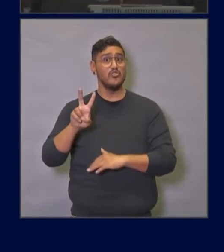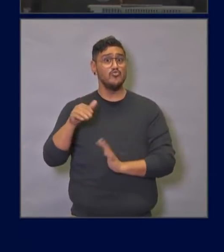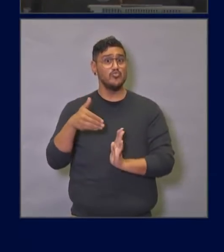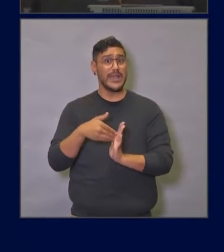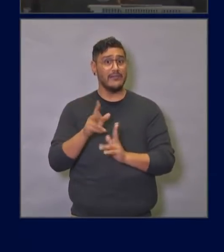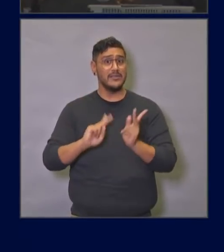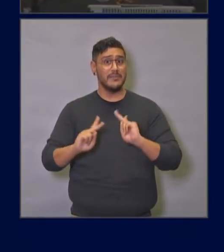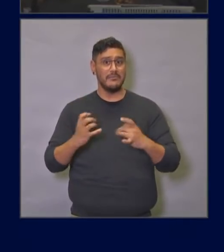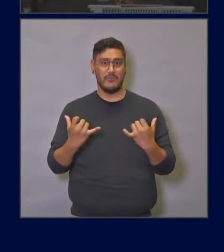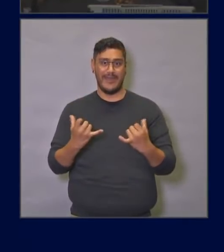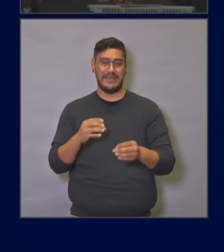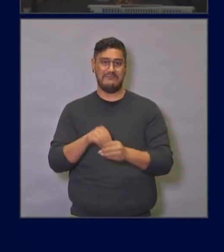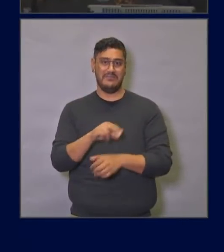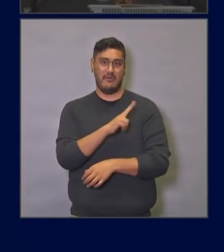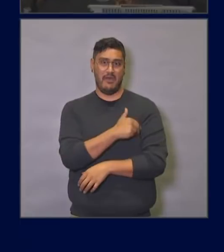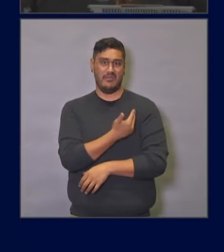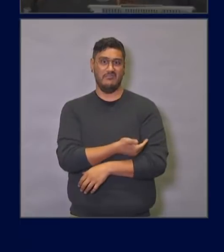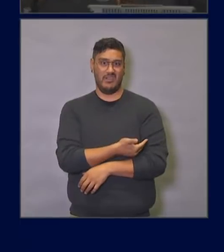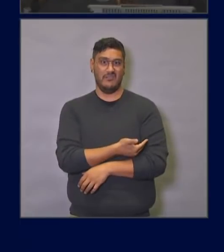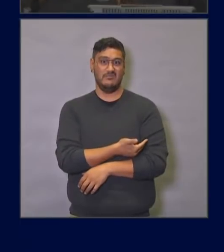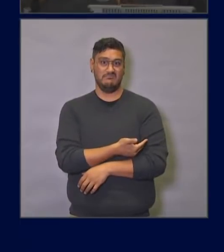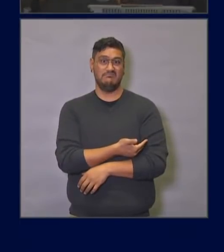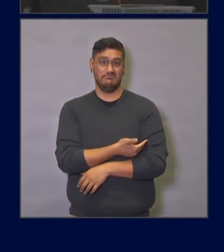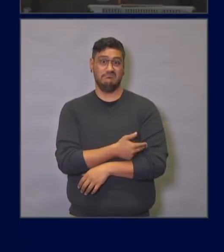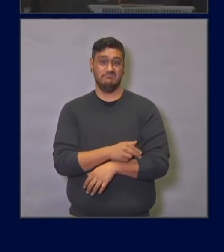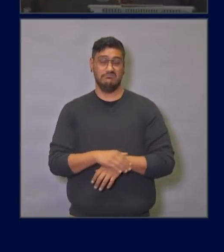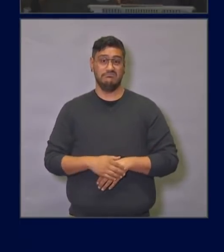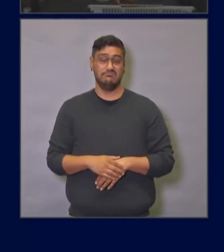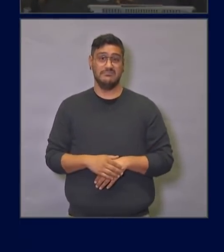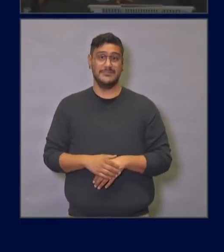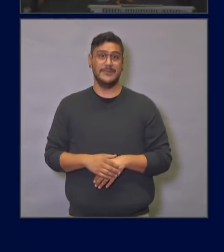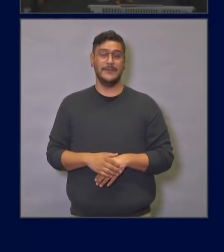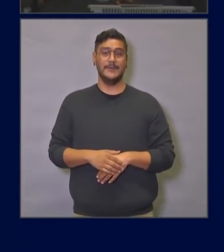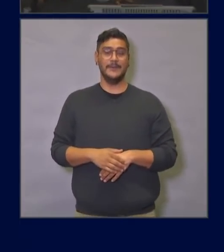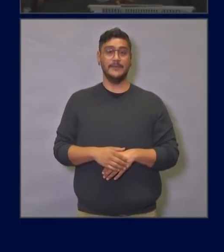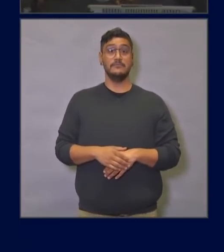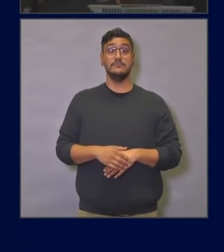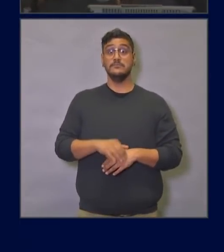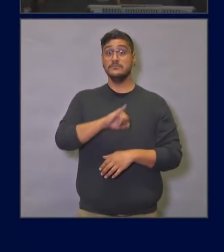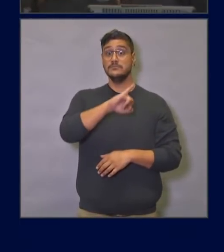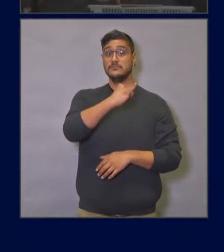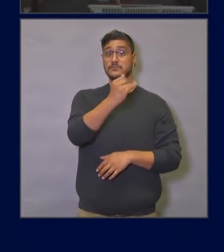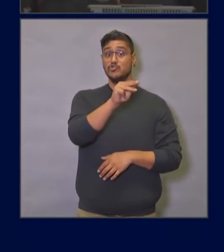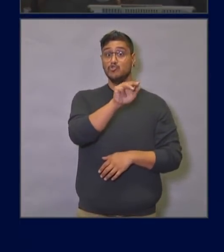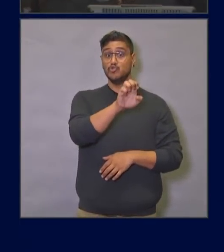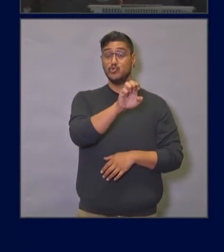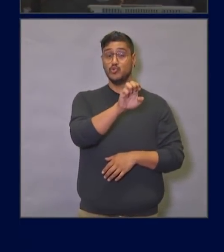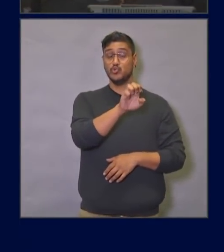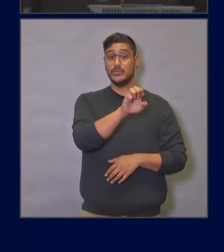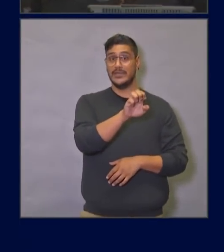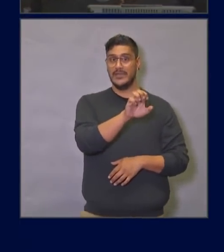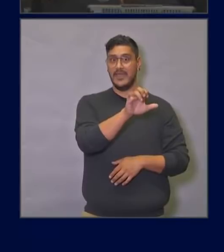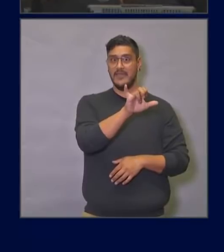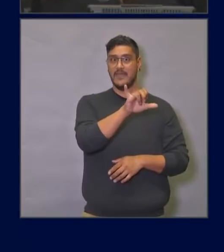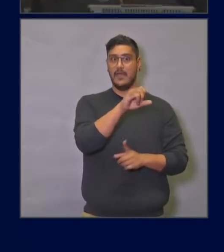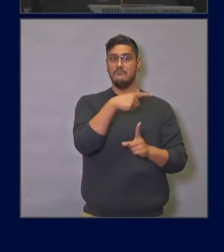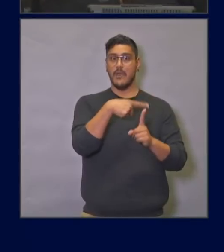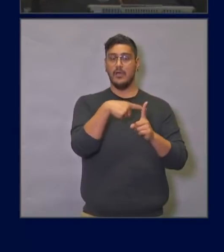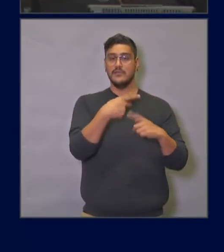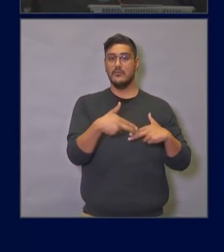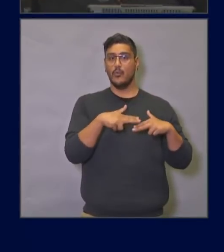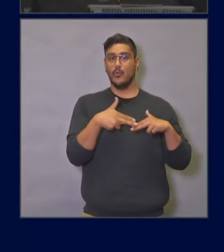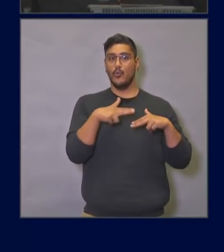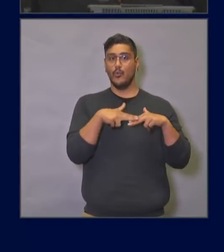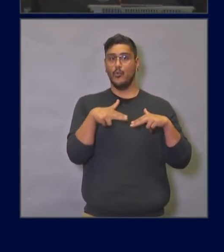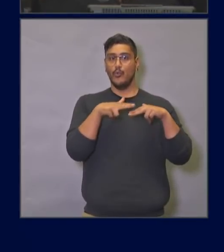están hospitalizadas con COVID-19. Desde mediados de junio, esta diapositiva muestra un aumento